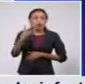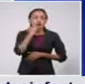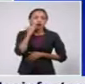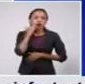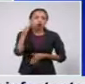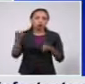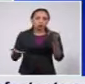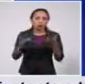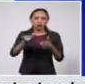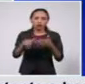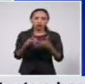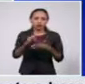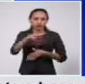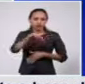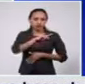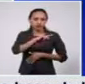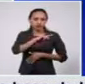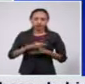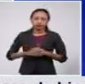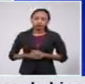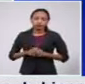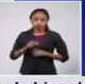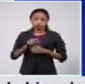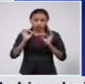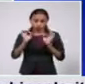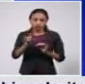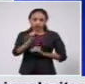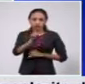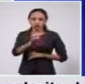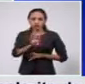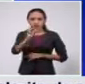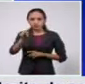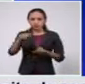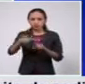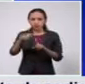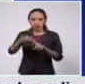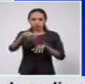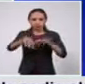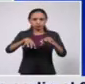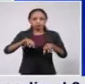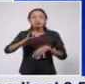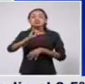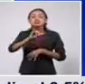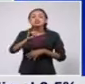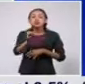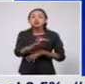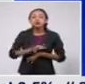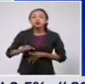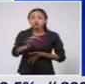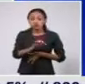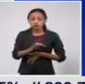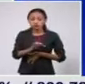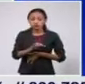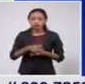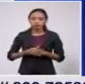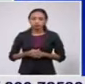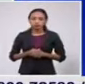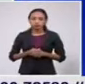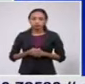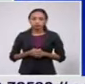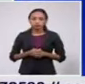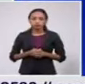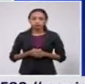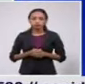ayer, se diagnosticaron 14, dispersos en 6 de sus municipios, Güines con el mayor